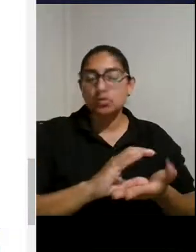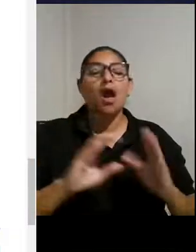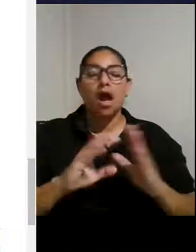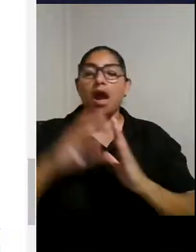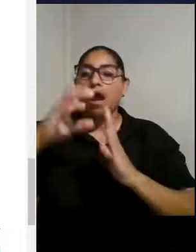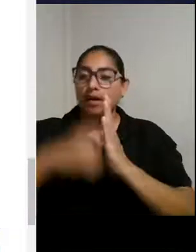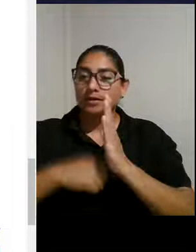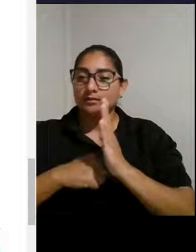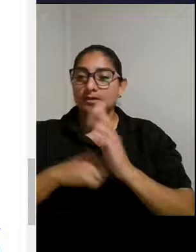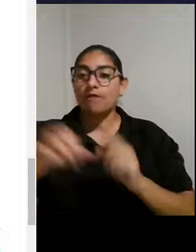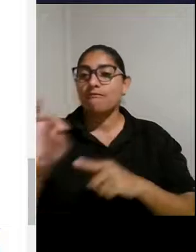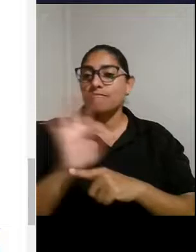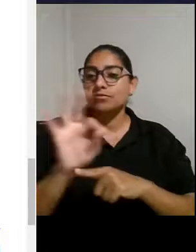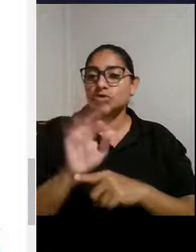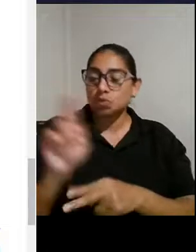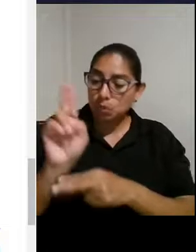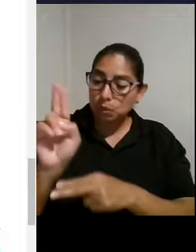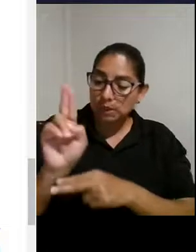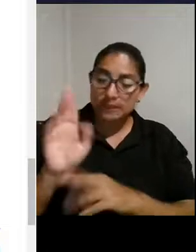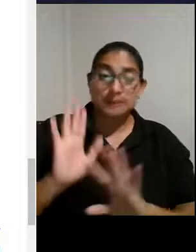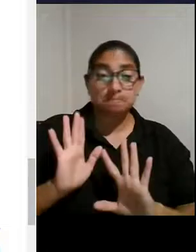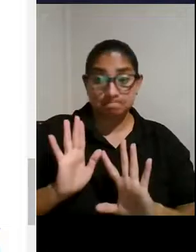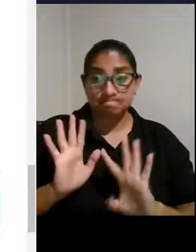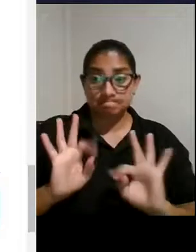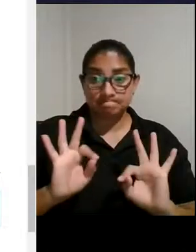las funciones de utilidad. ¿Ok?